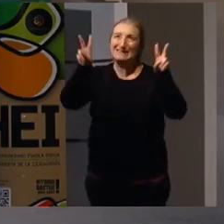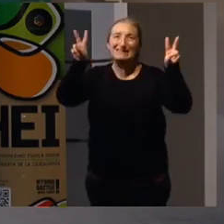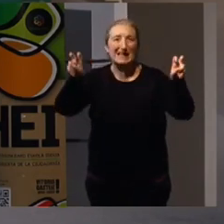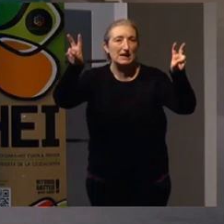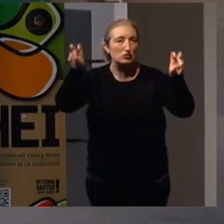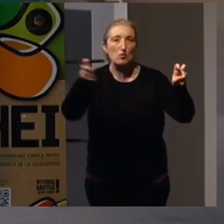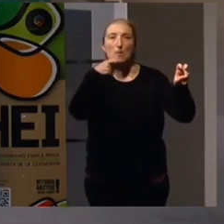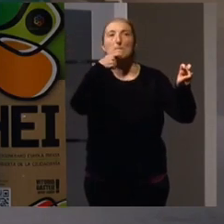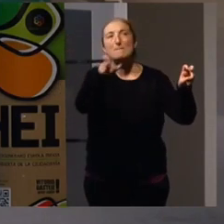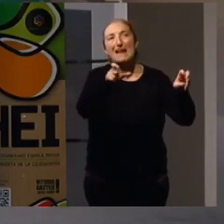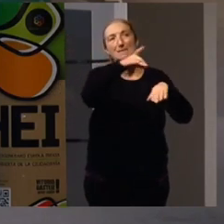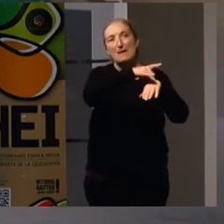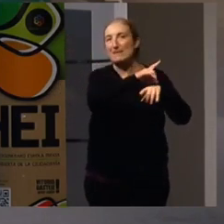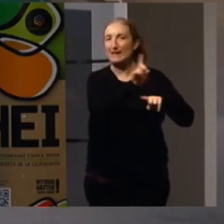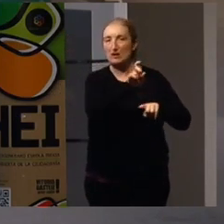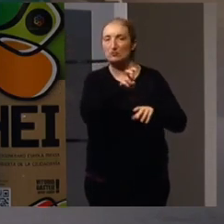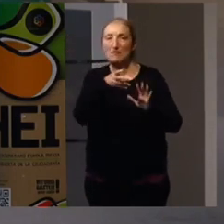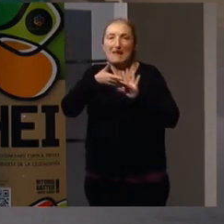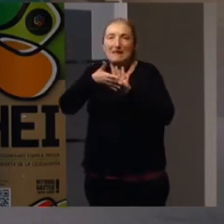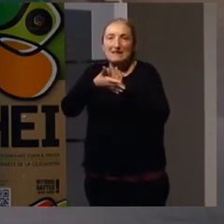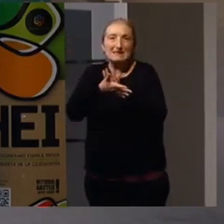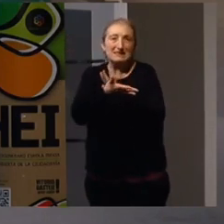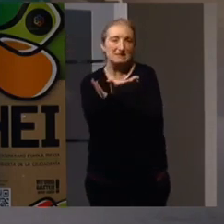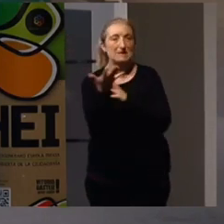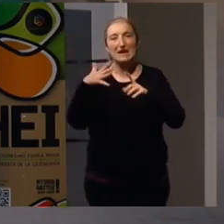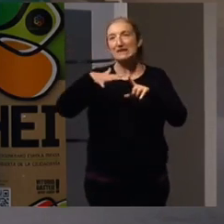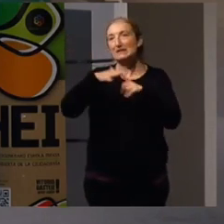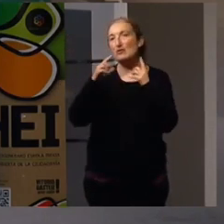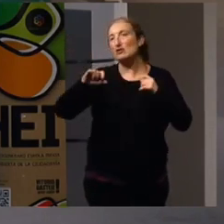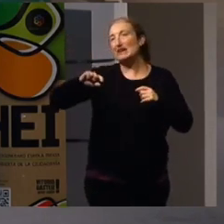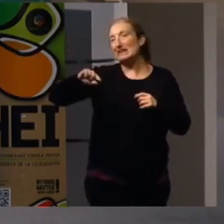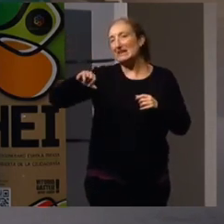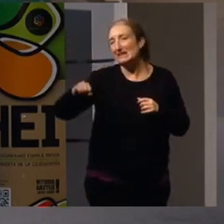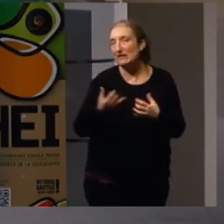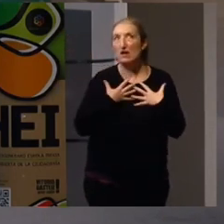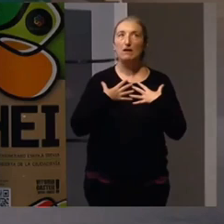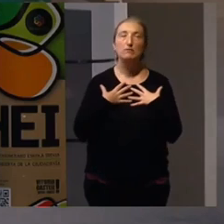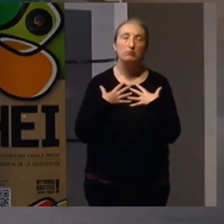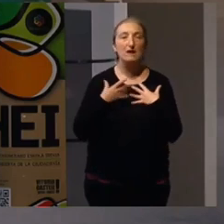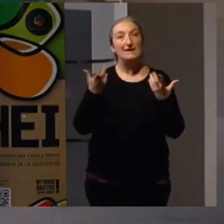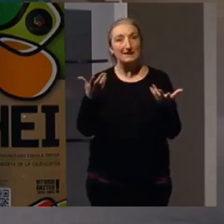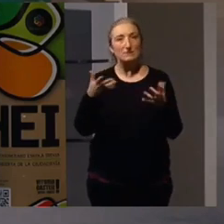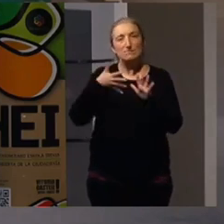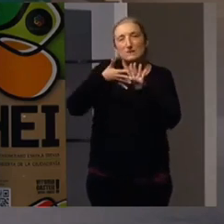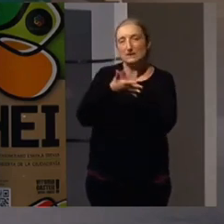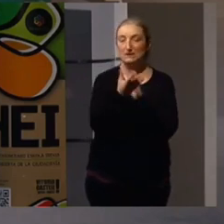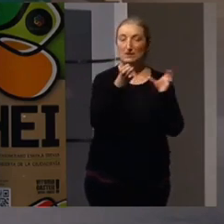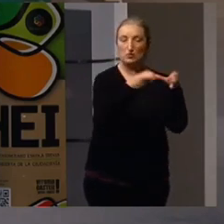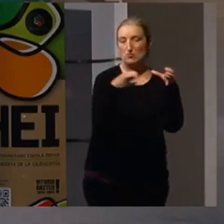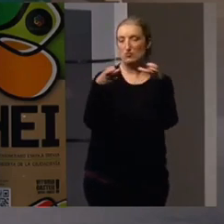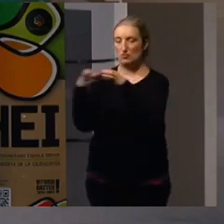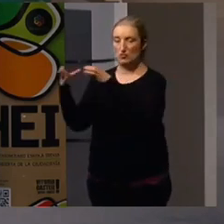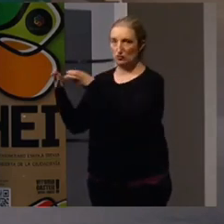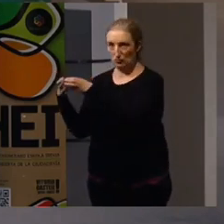porque queríamos una palabra que no fuera clínica, ¿no? Para definir este cansancio, este suspiro. Si cogemos esos tres grupos de